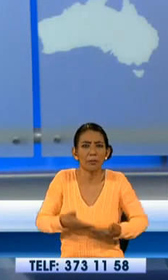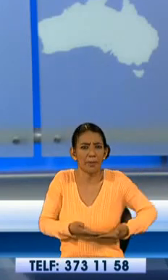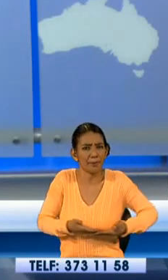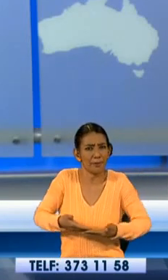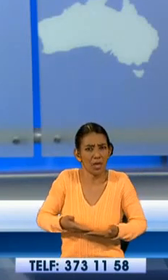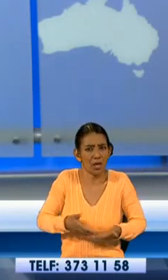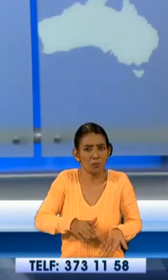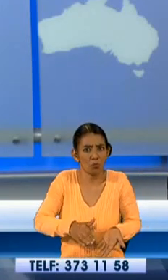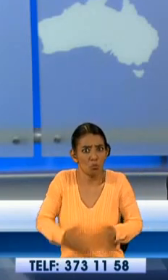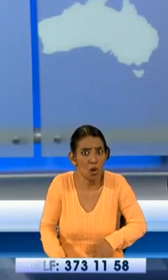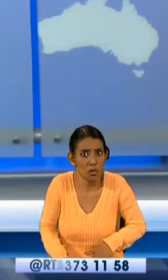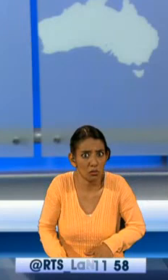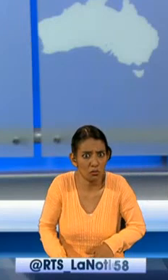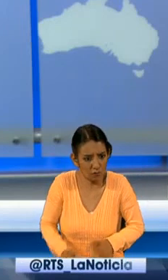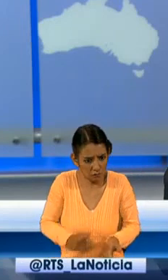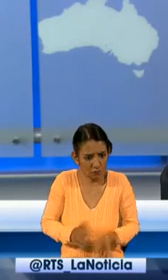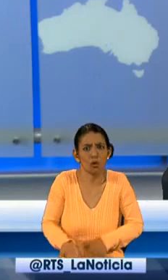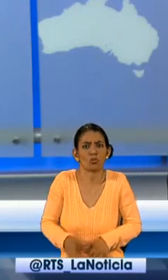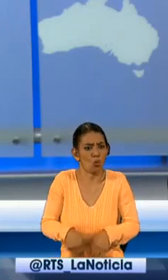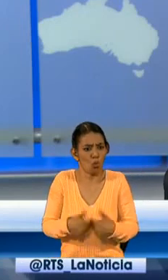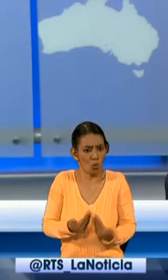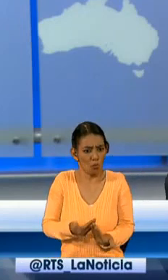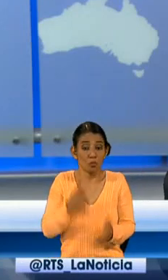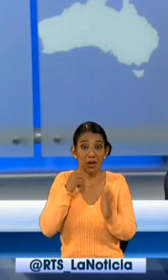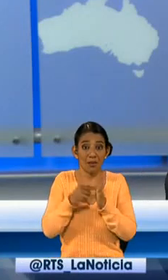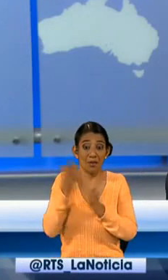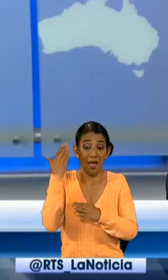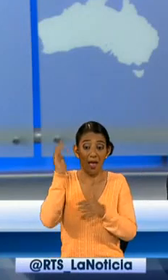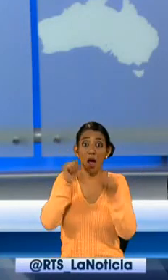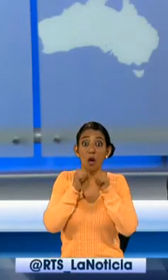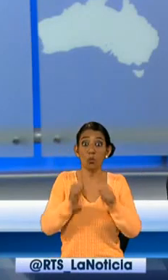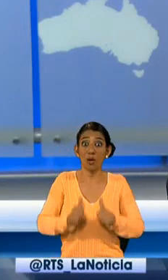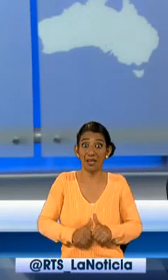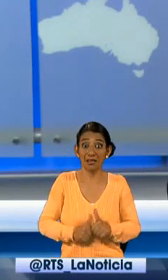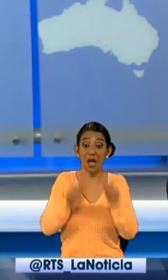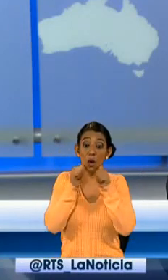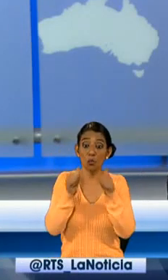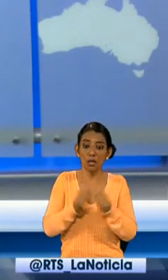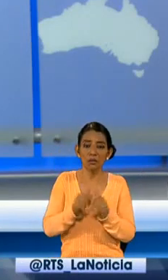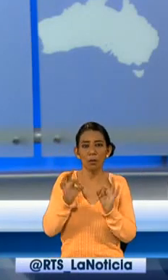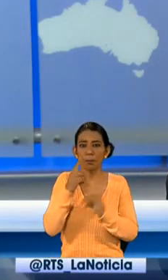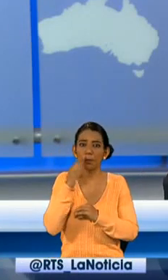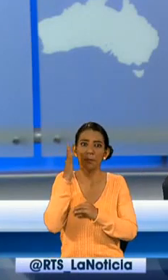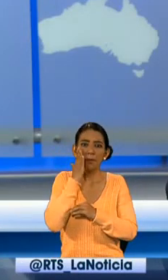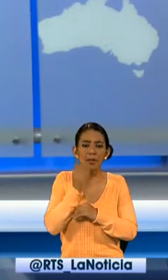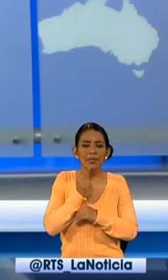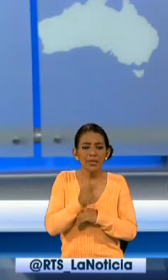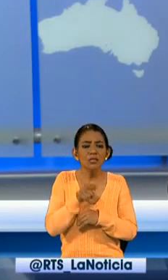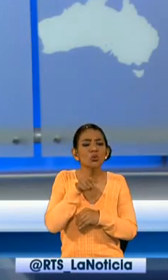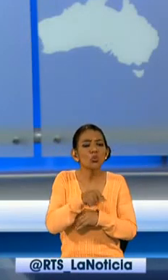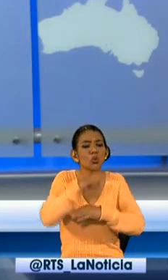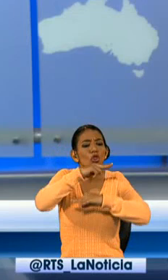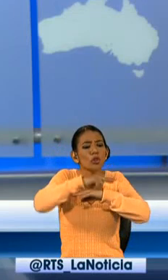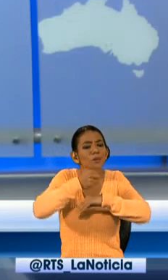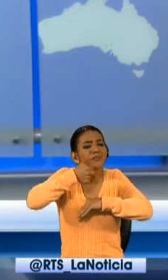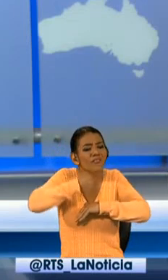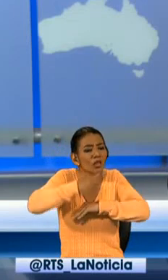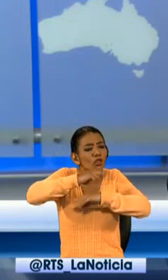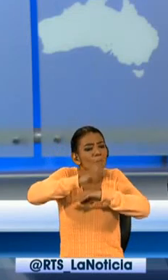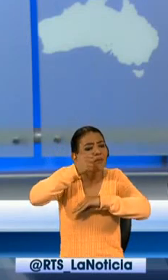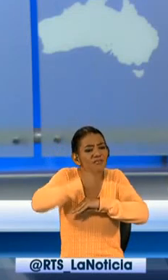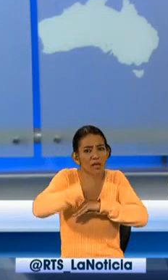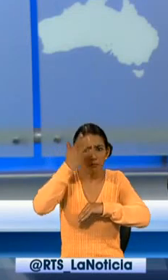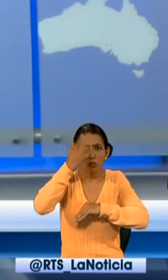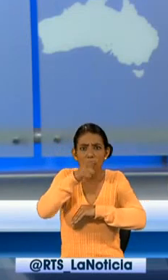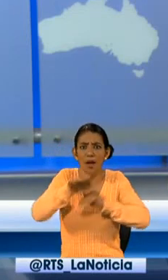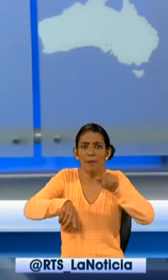conocido como la muerte súbita. Las abuelitas, ¿se acuerdan que decían, nuestros padres también dicen, hazles dormir bien, porque de repente los